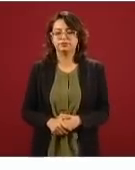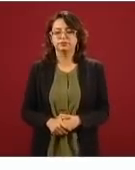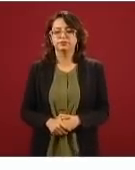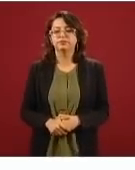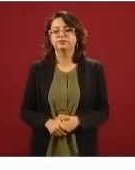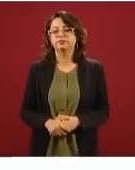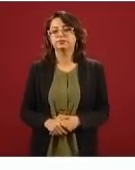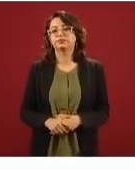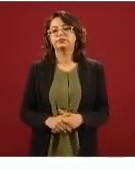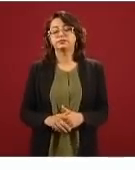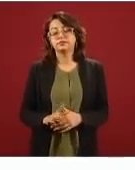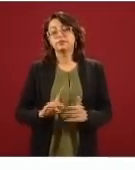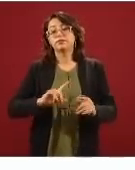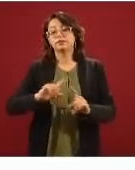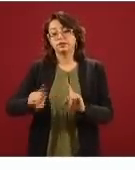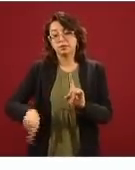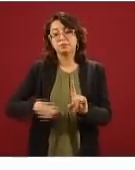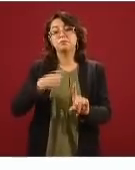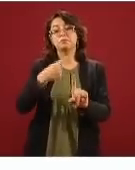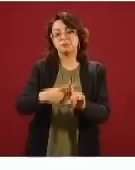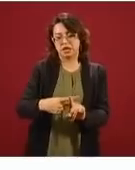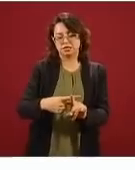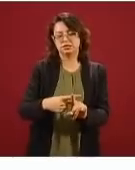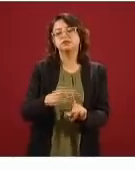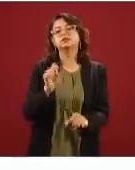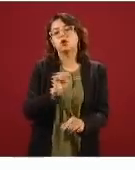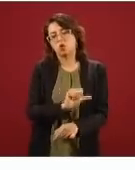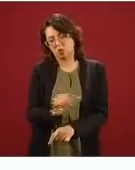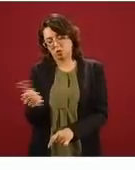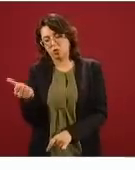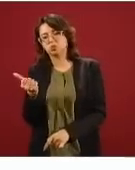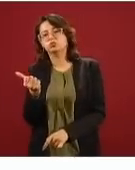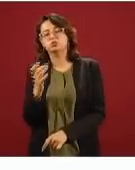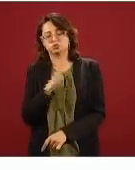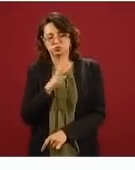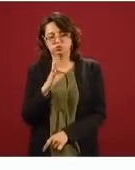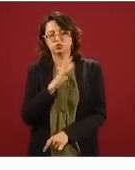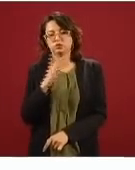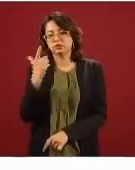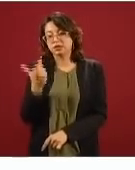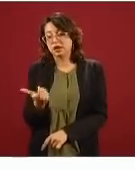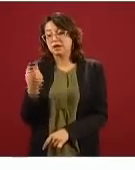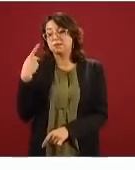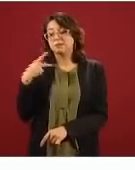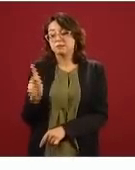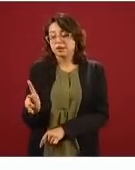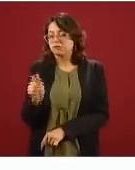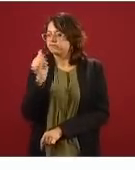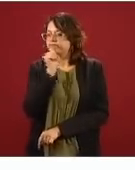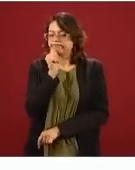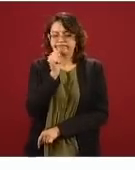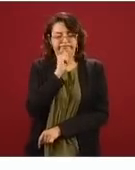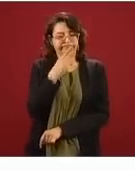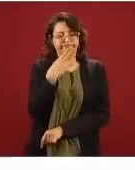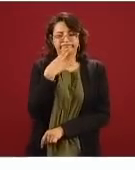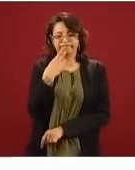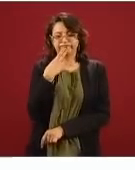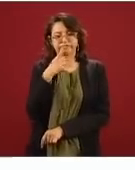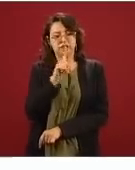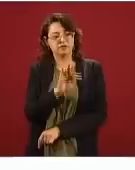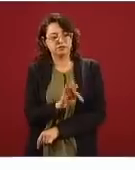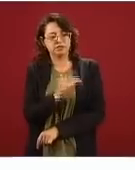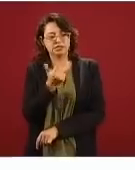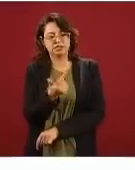Otra cantidad que, insisto, estamos trabajando de forma intensa con la Fiscalía General de la